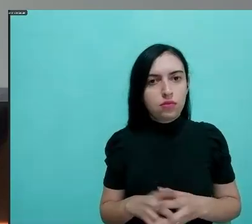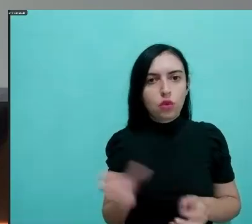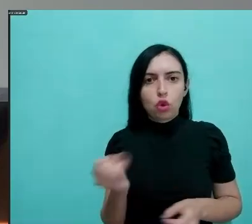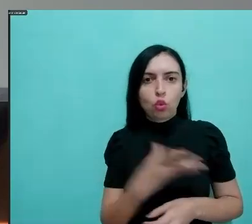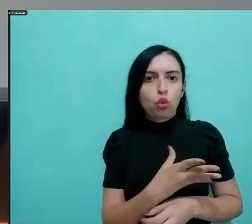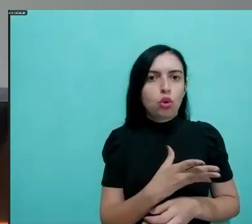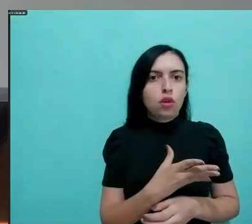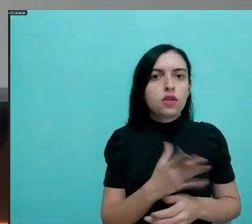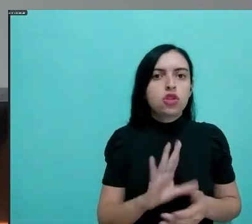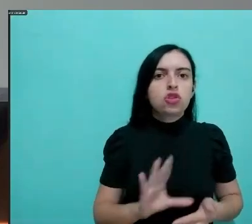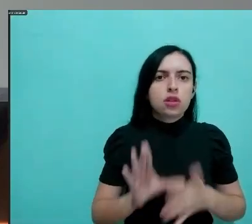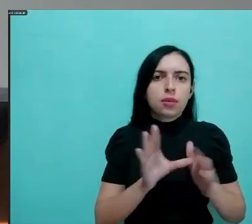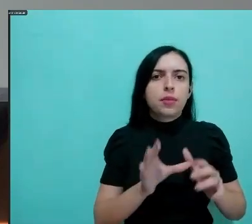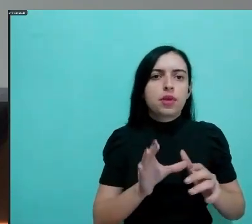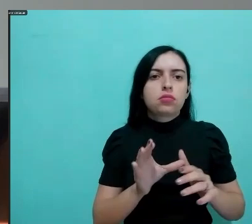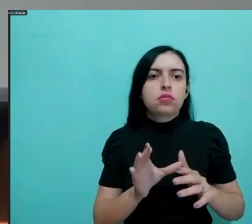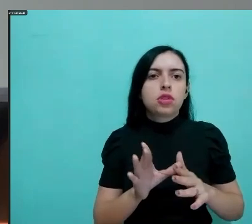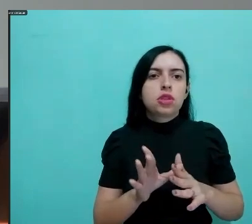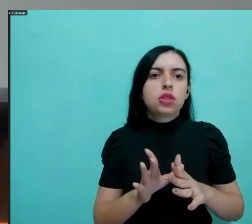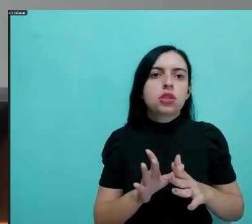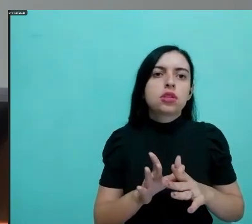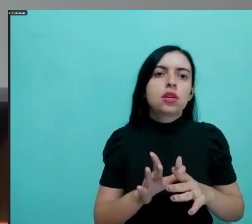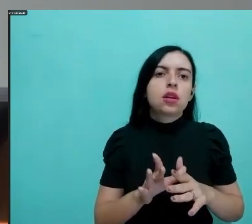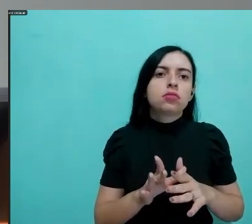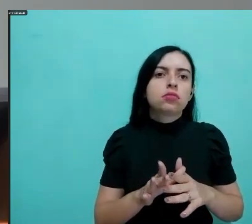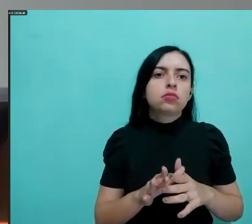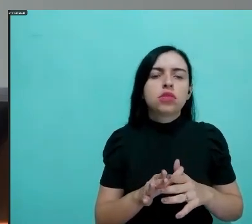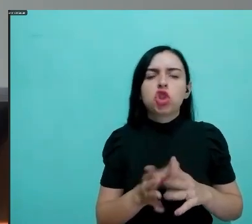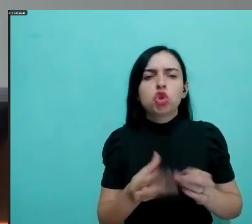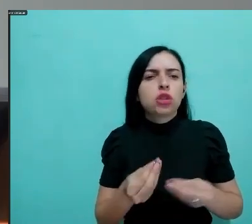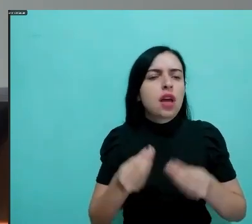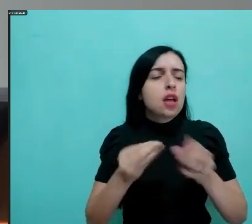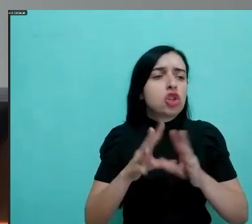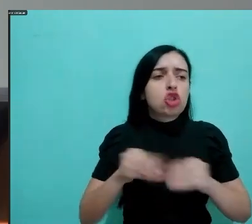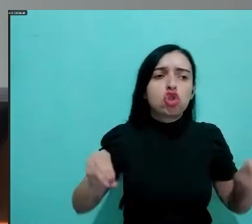acción del legislador, pues desaparece su soberanía.